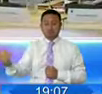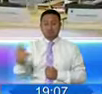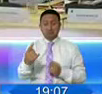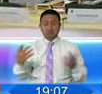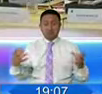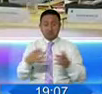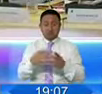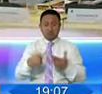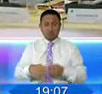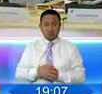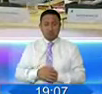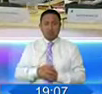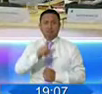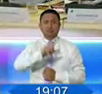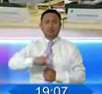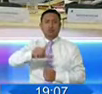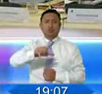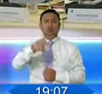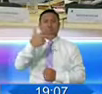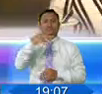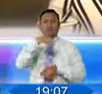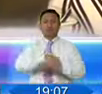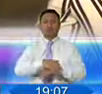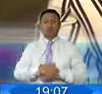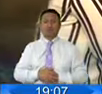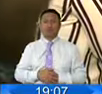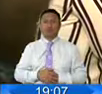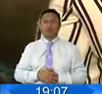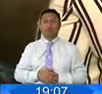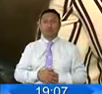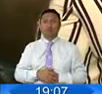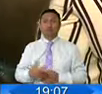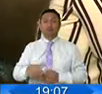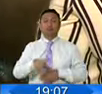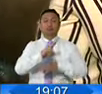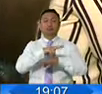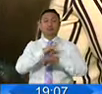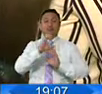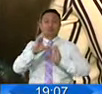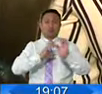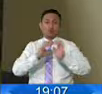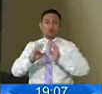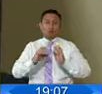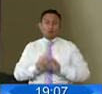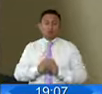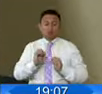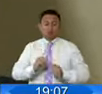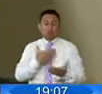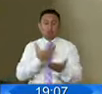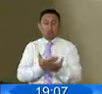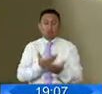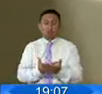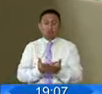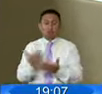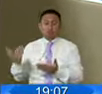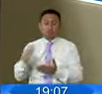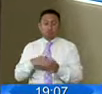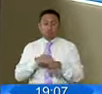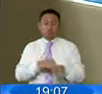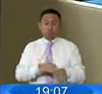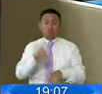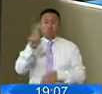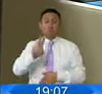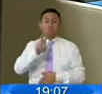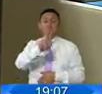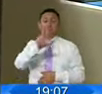Comisión de Fiscalización el lunes a las 15 horas. Se prevé que el superintendente de comunicación presente sus pruebas de descargo el